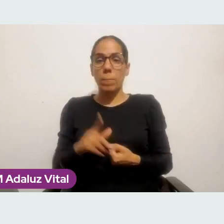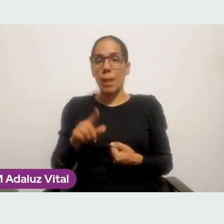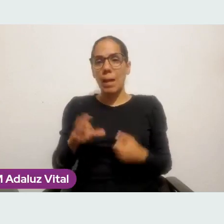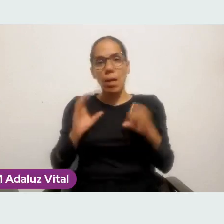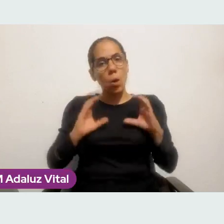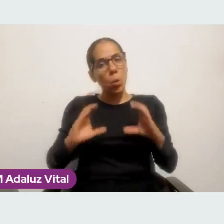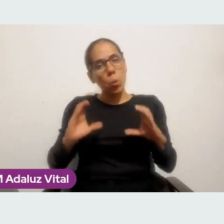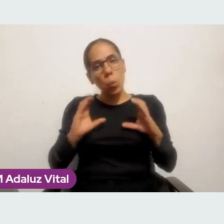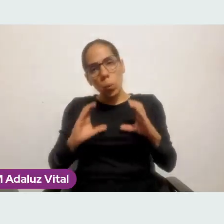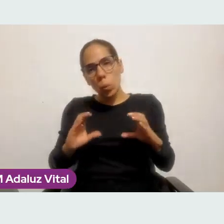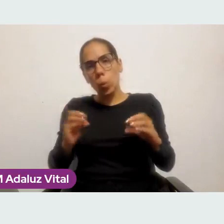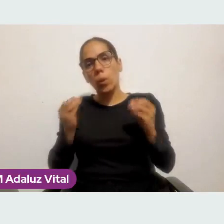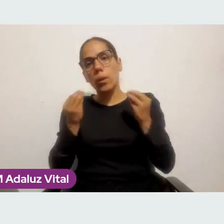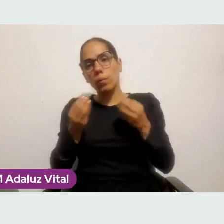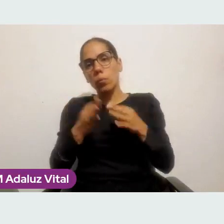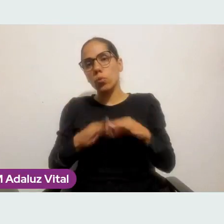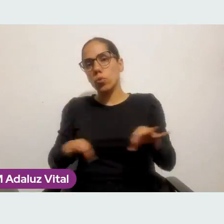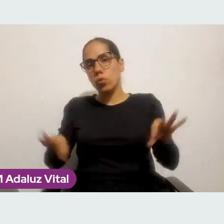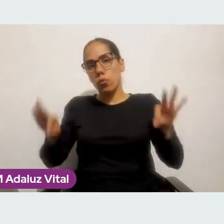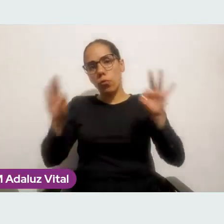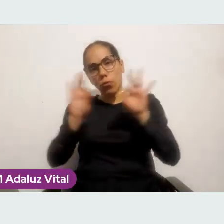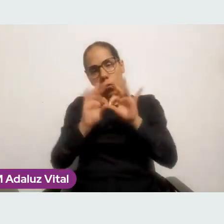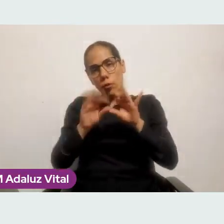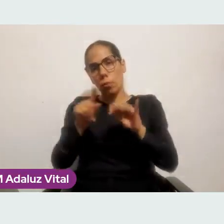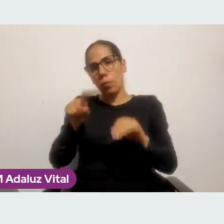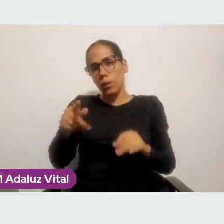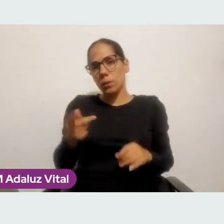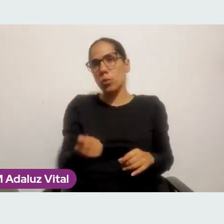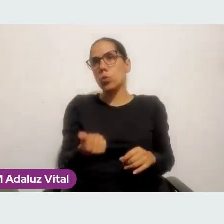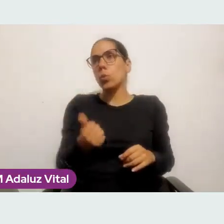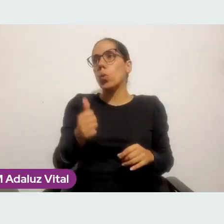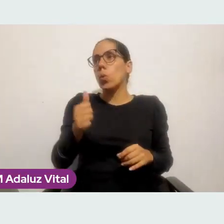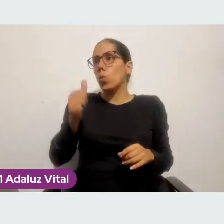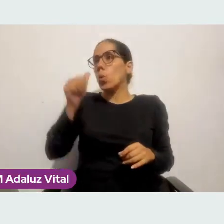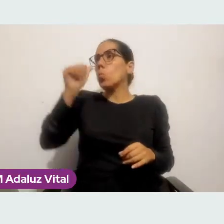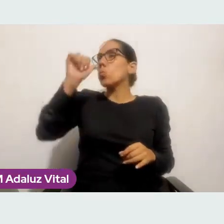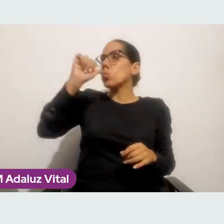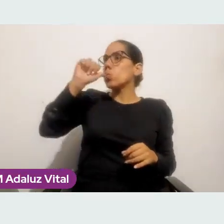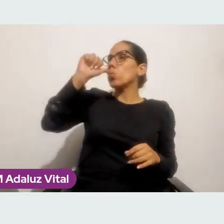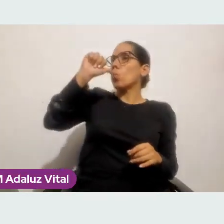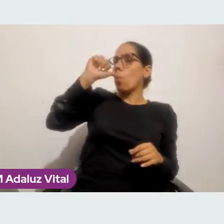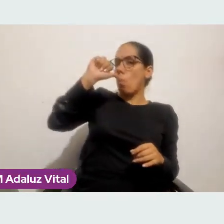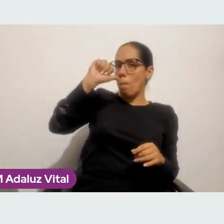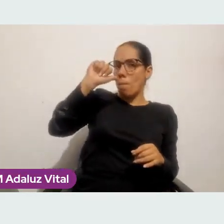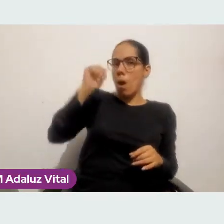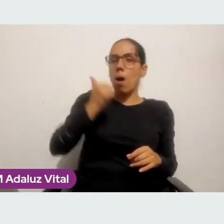Existe una justificación en ese sentido de